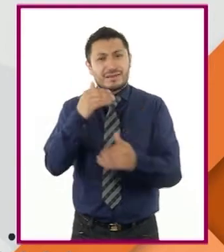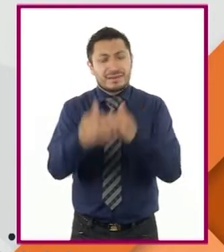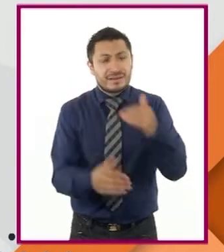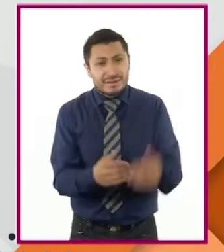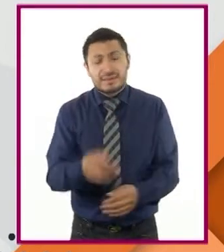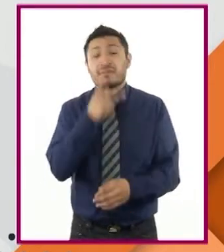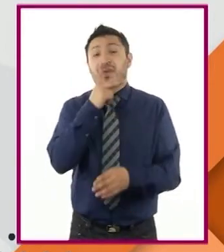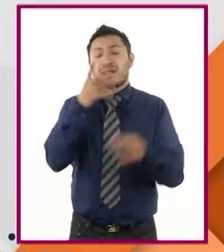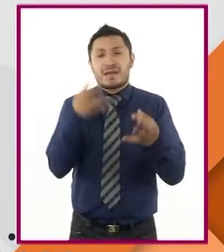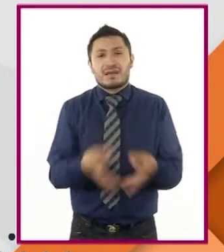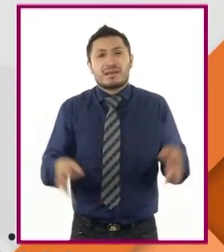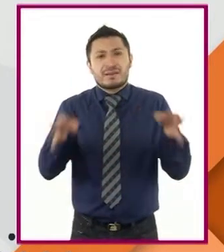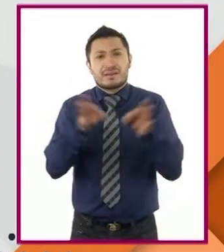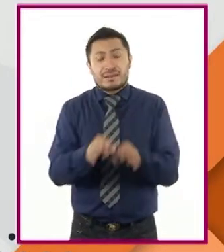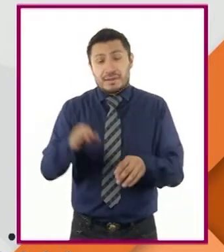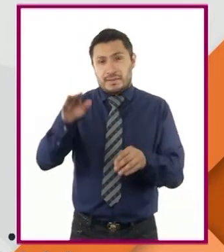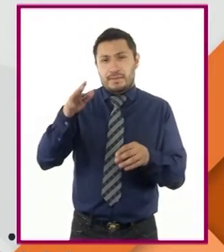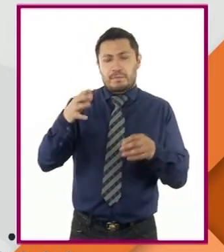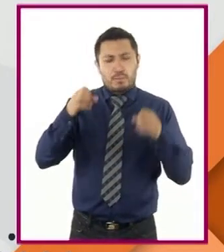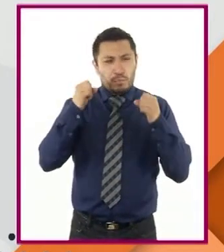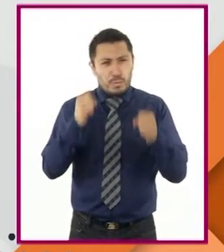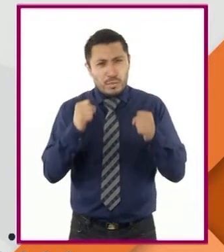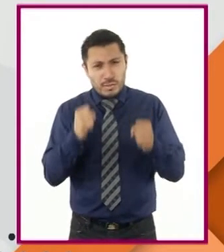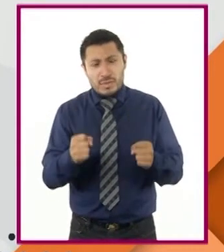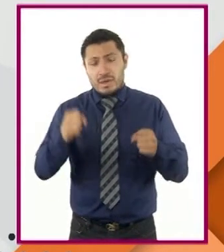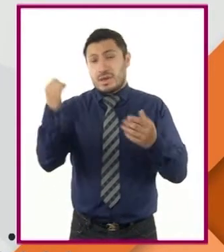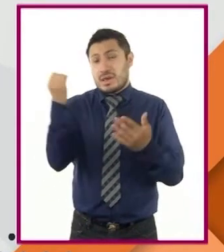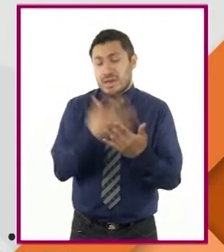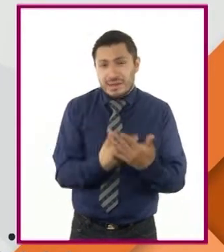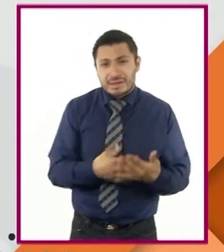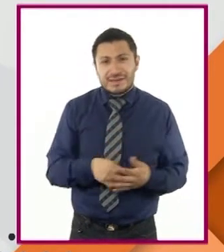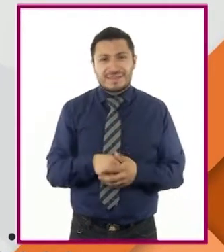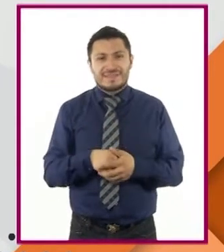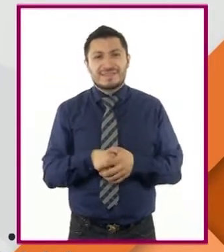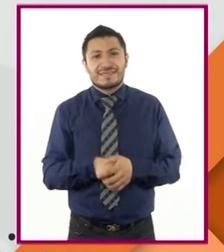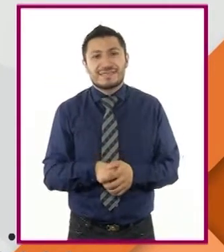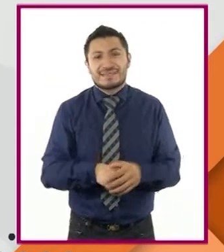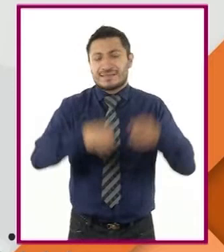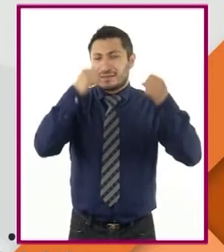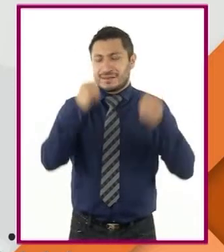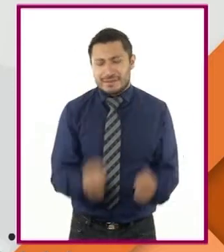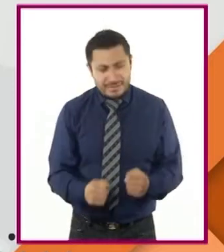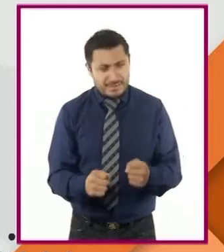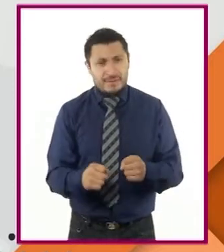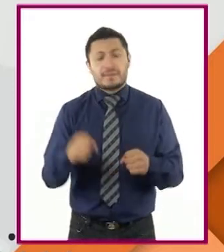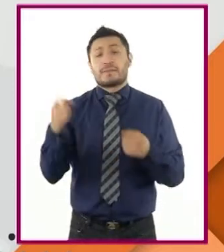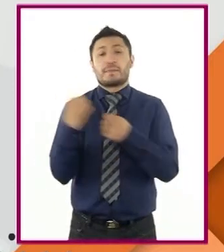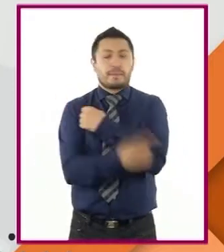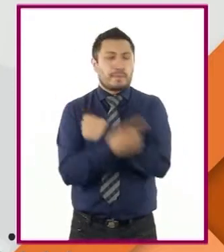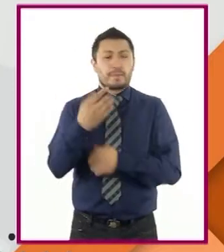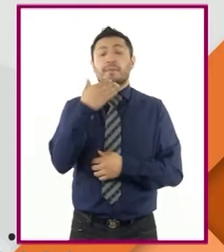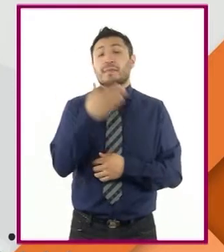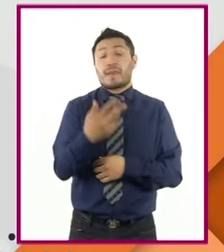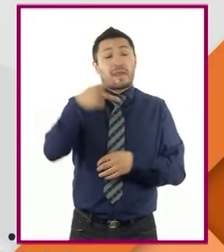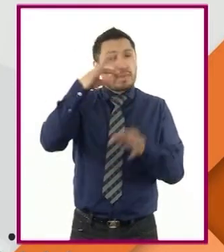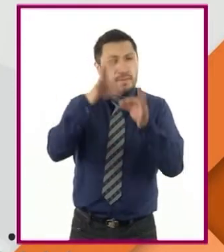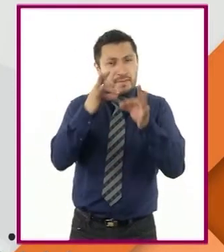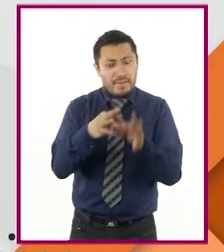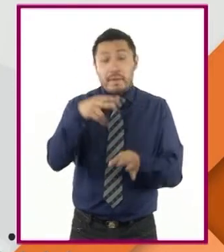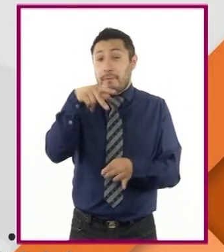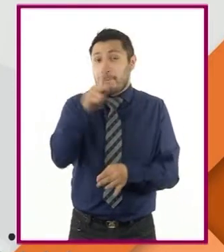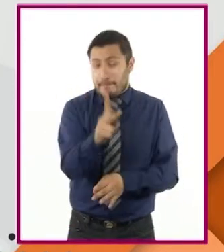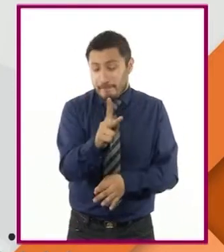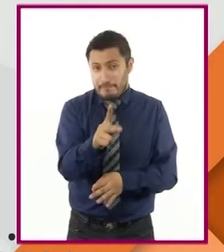clave de la época. Masiva, ilustradora, segura de sí misma, autosatisfecha, pero, sobre